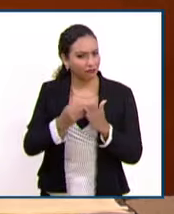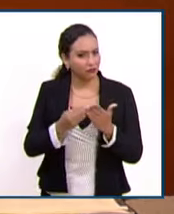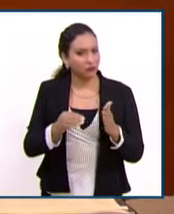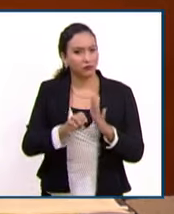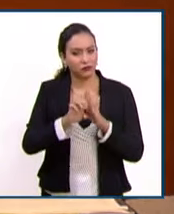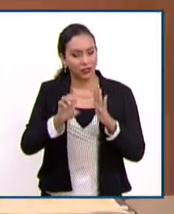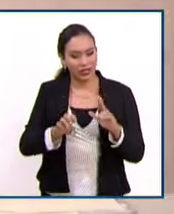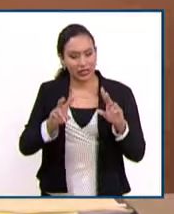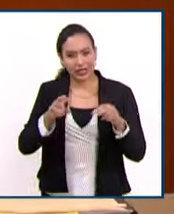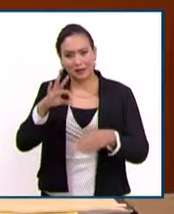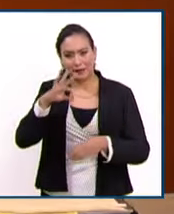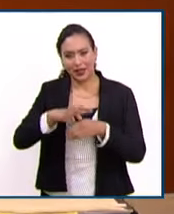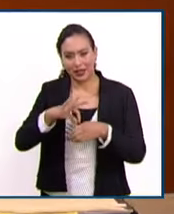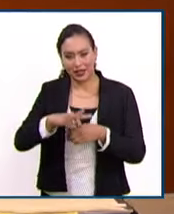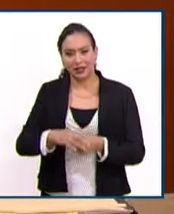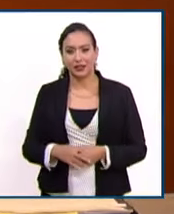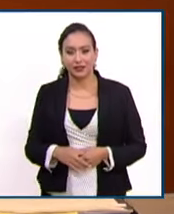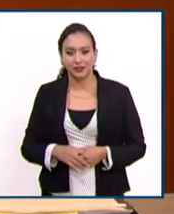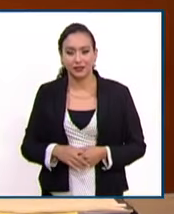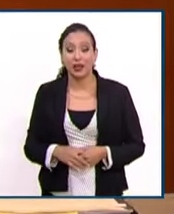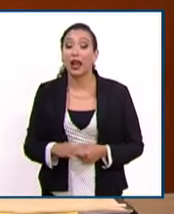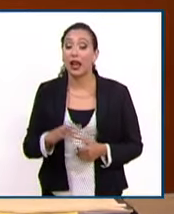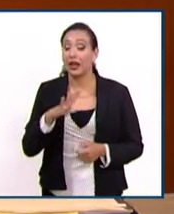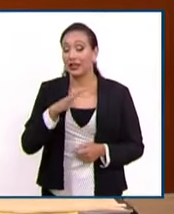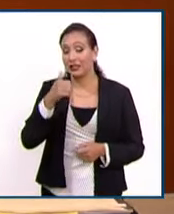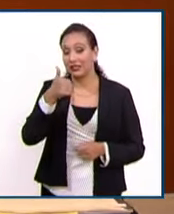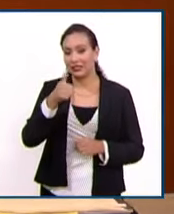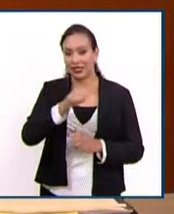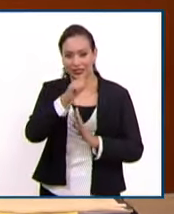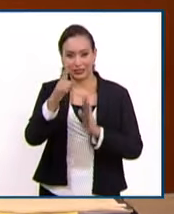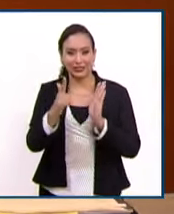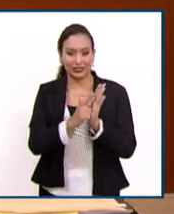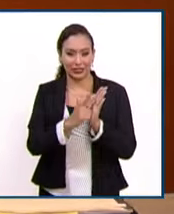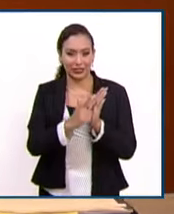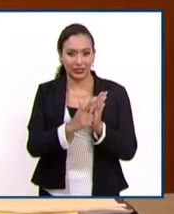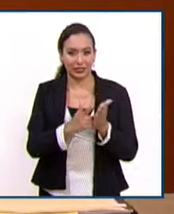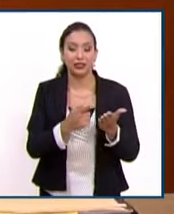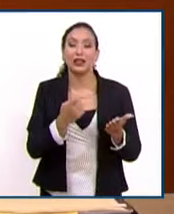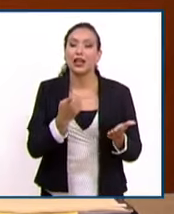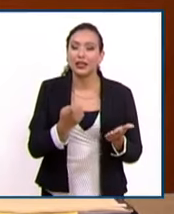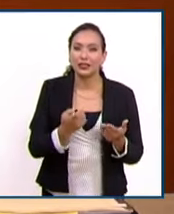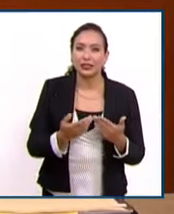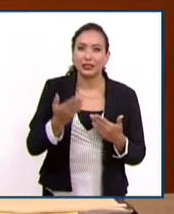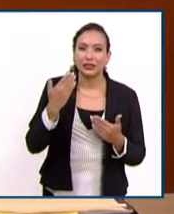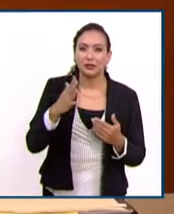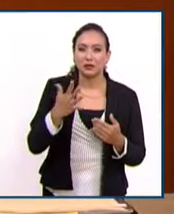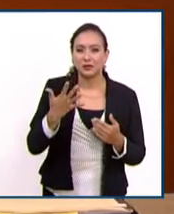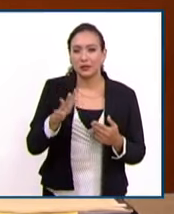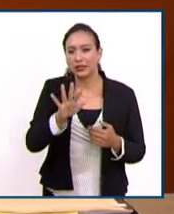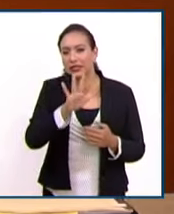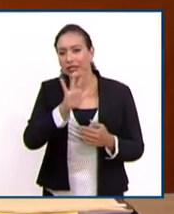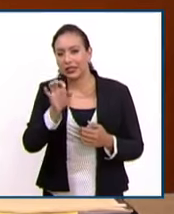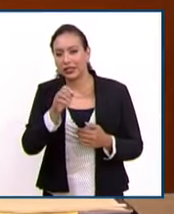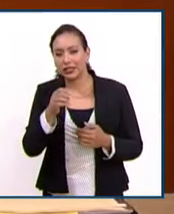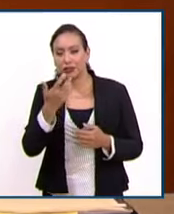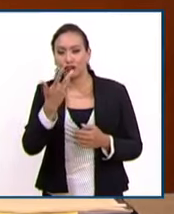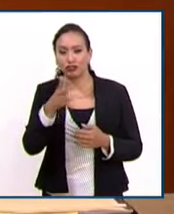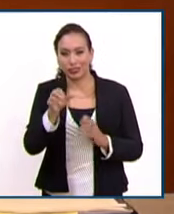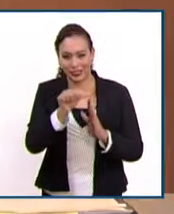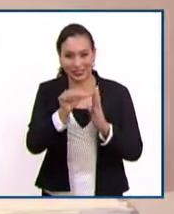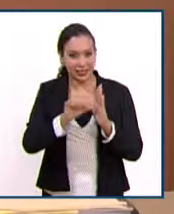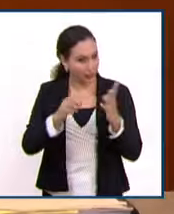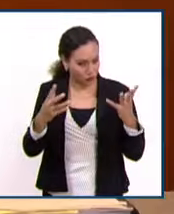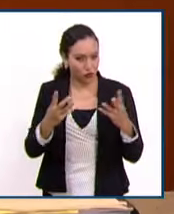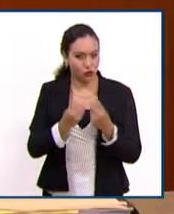materia electoral. Esas 6 leyes eran más o menos 510 artículos en su